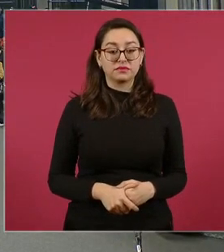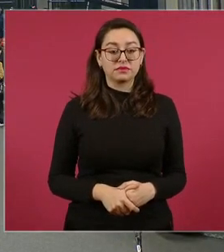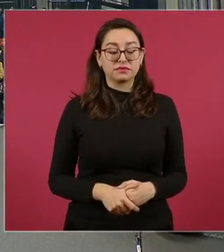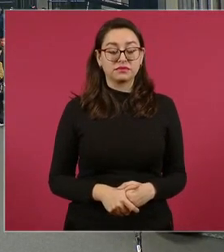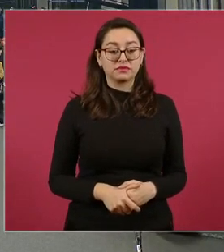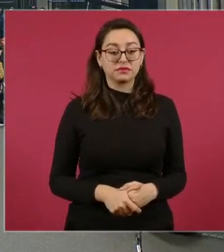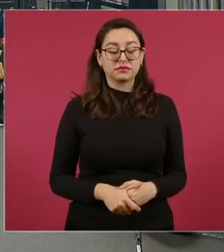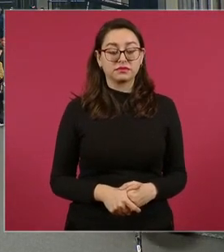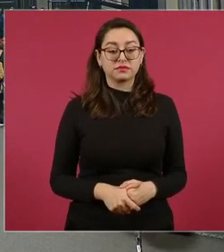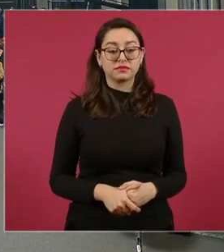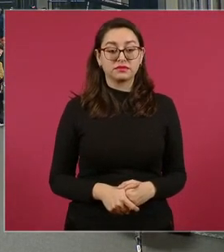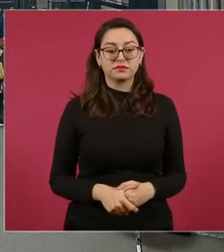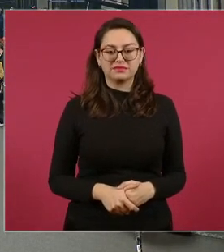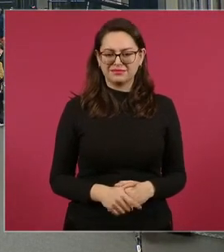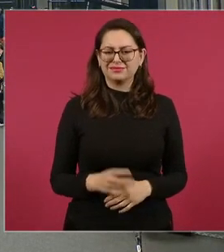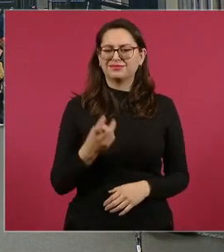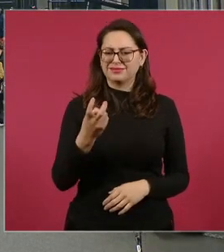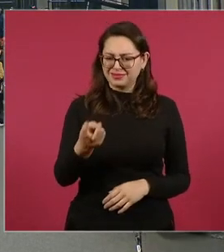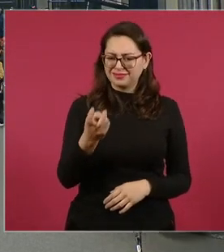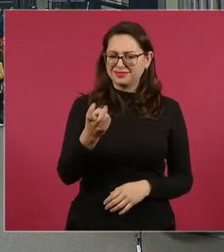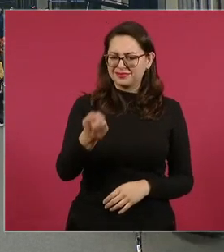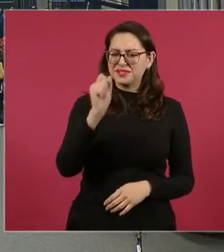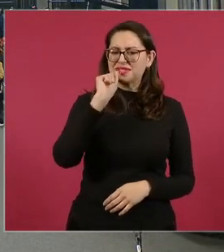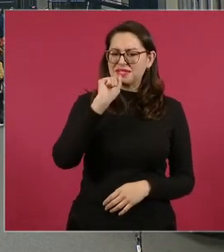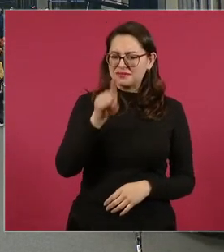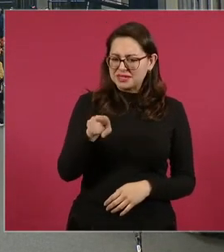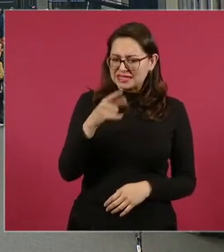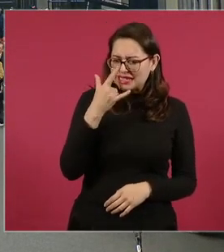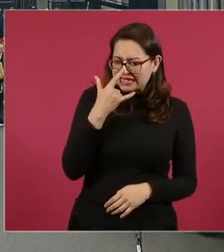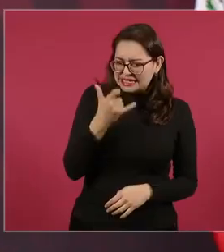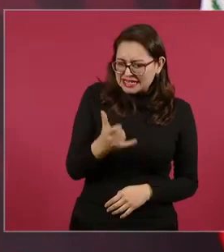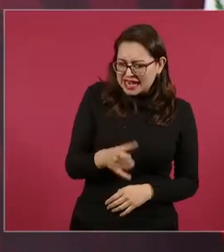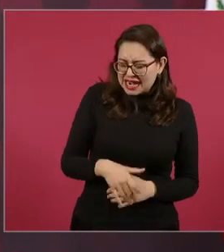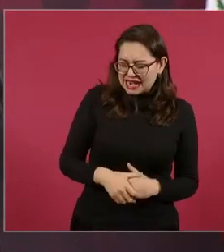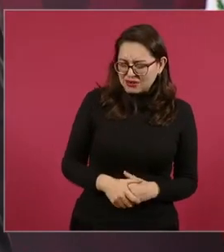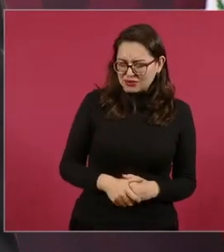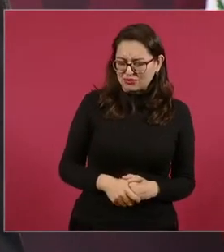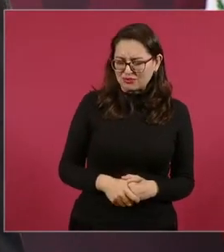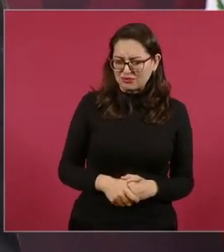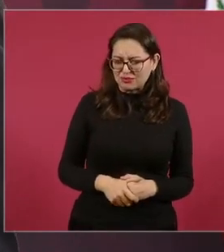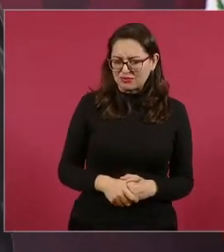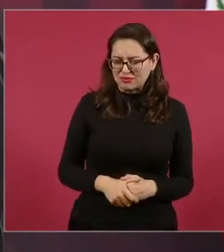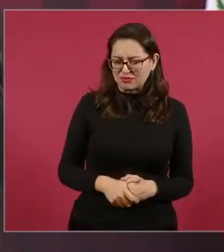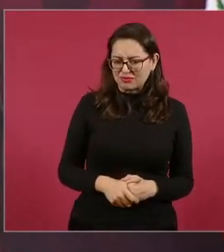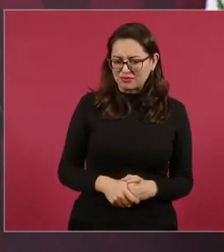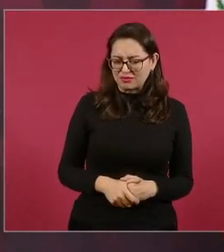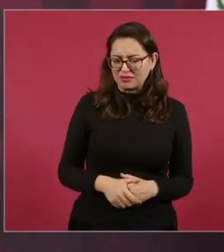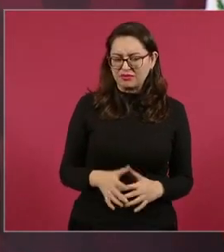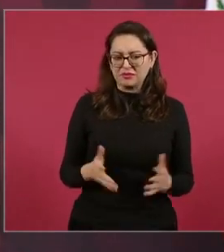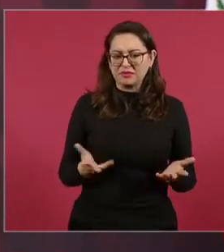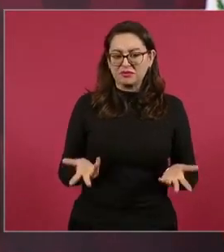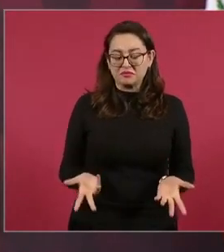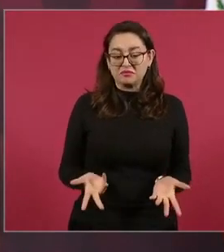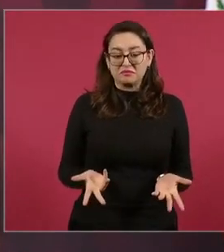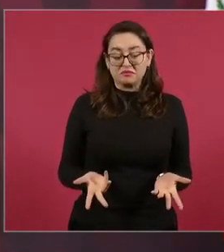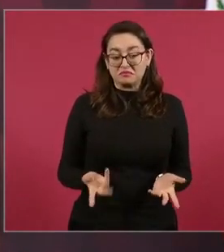Bueno, eso también es muy extraño. Durante mucho tiempo plantean de que no se les daba